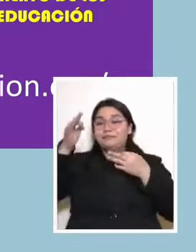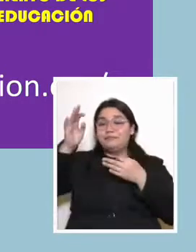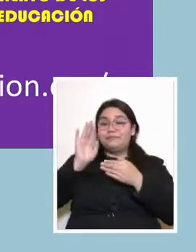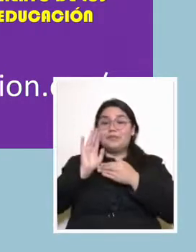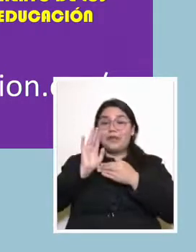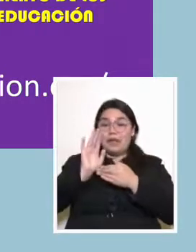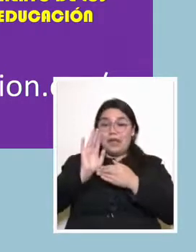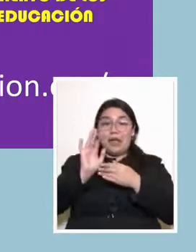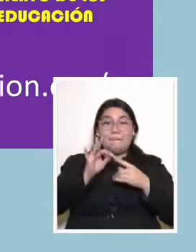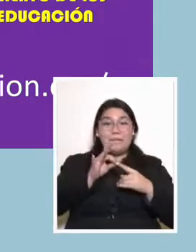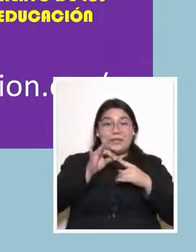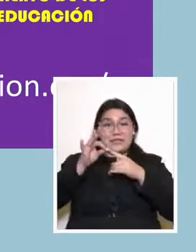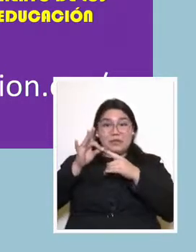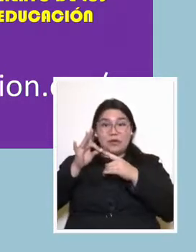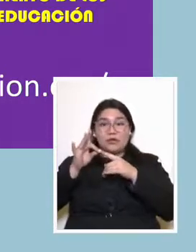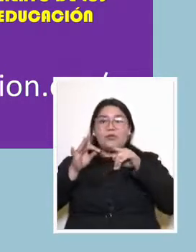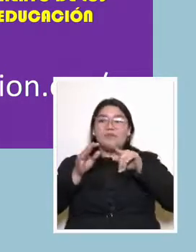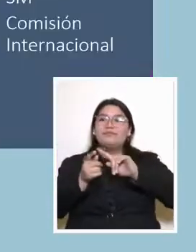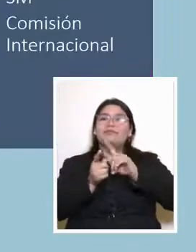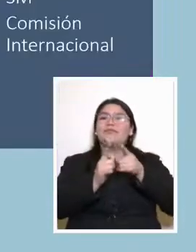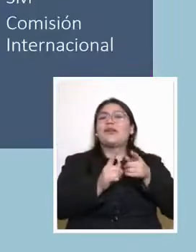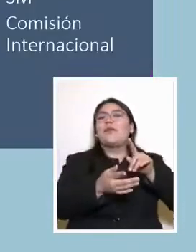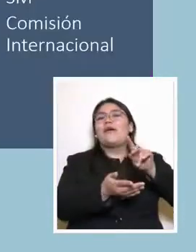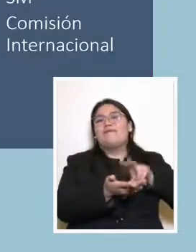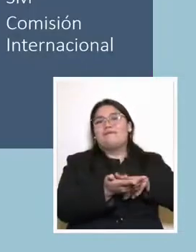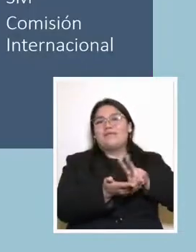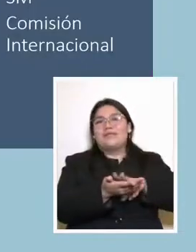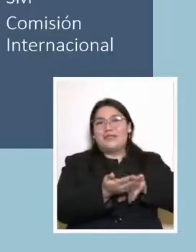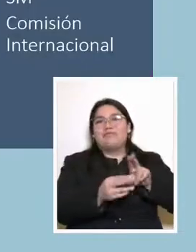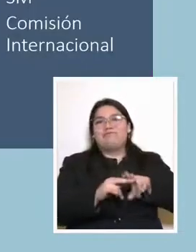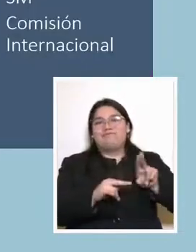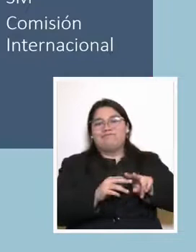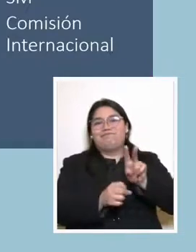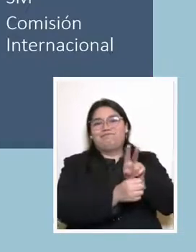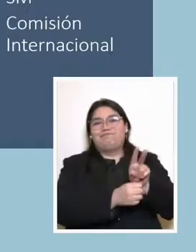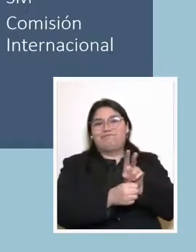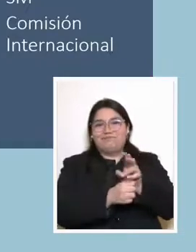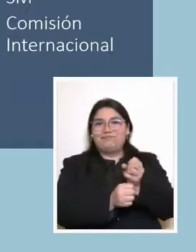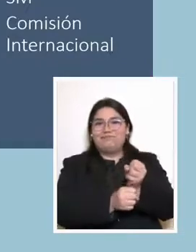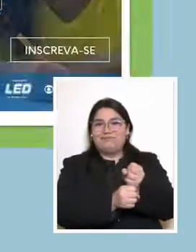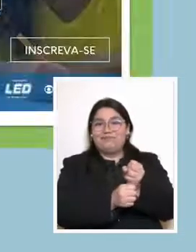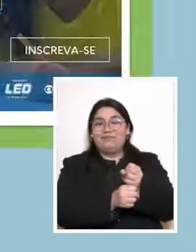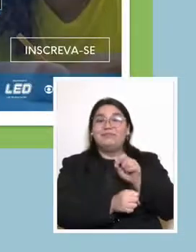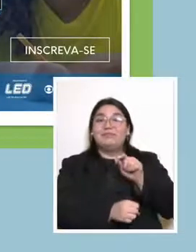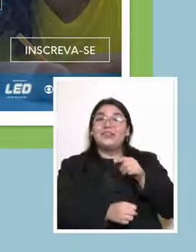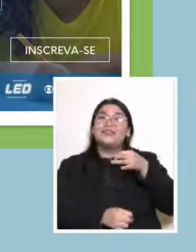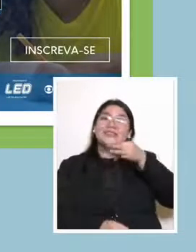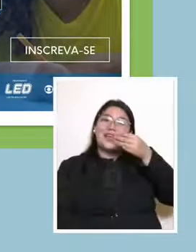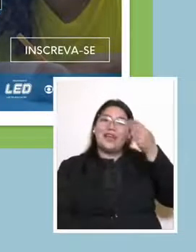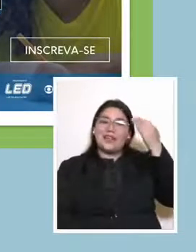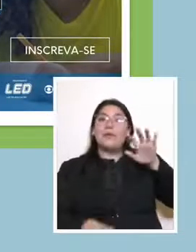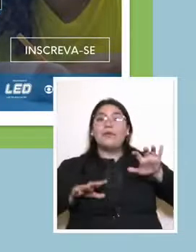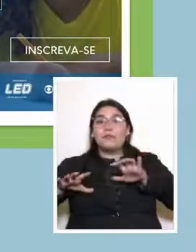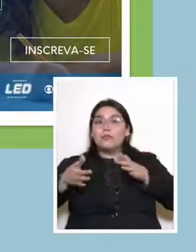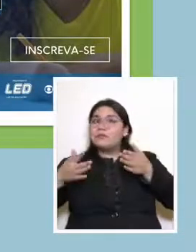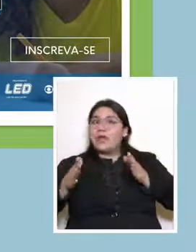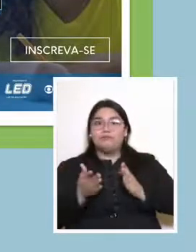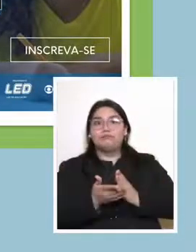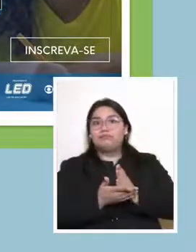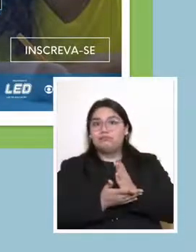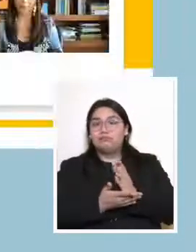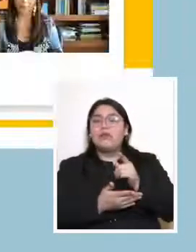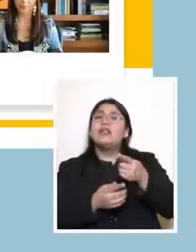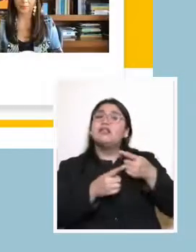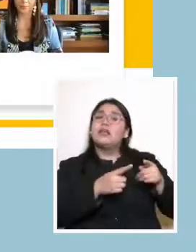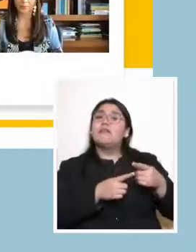en prácticas docentes. Este movimiento, como les decía, ya empezó. Esto son distintas instancias que hemos tenido, en